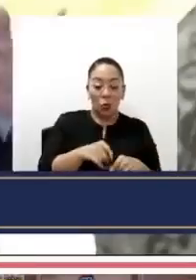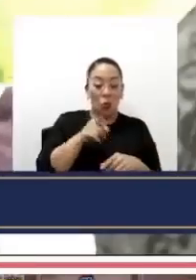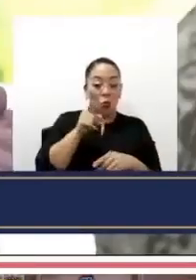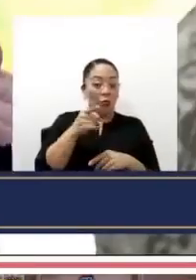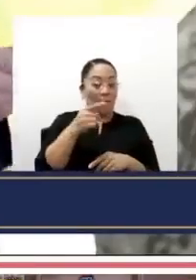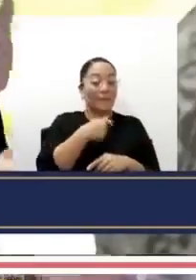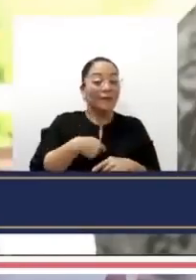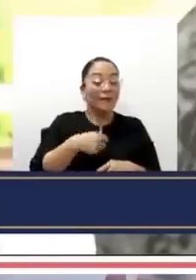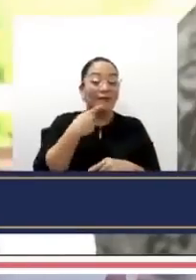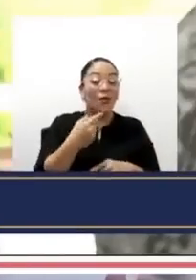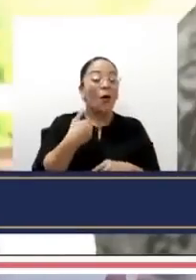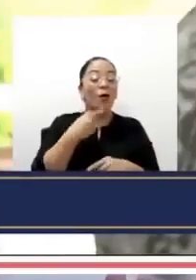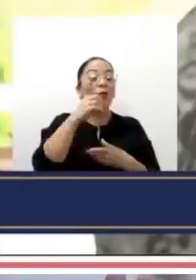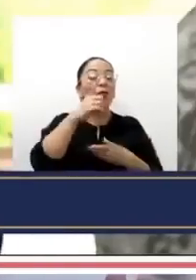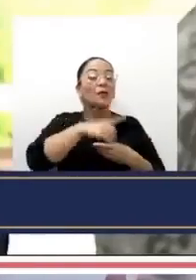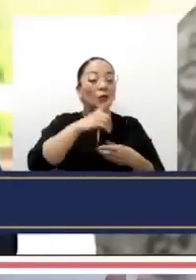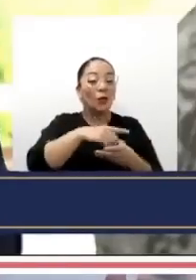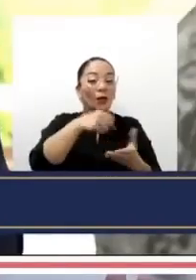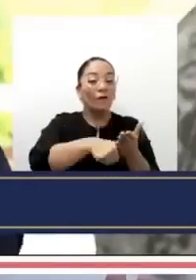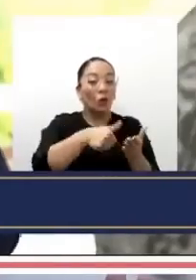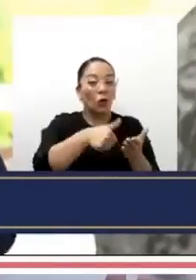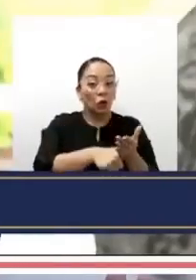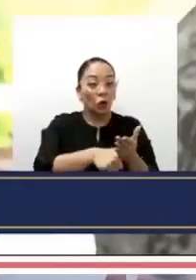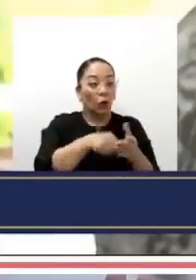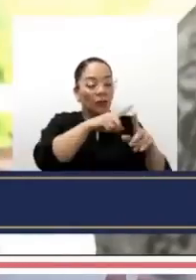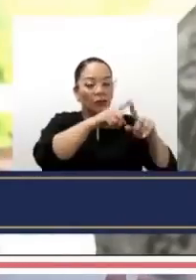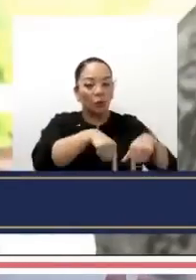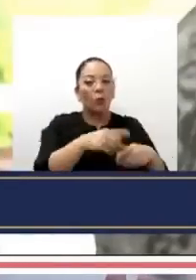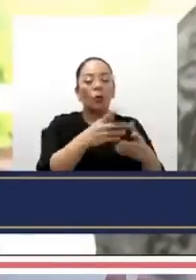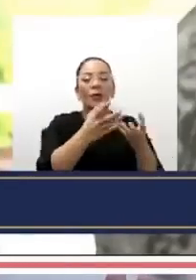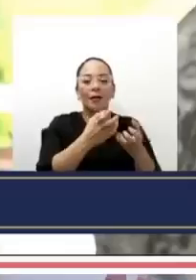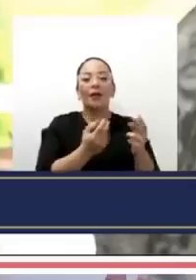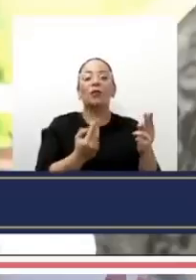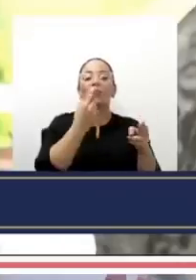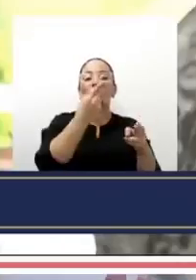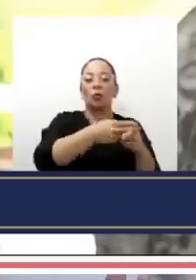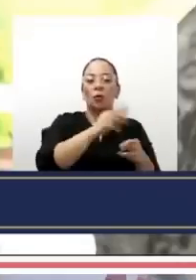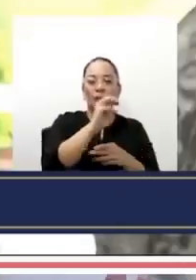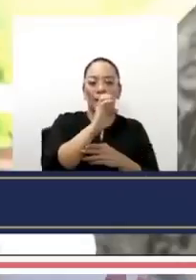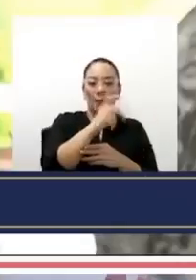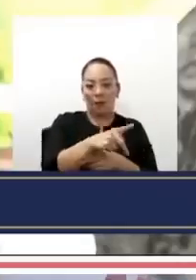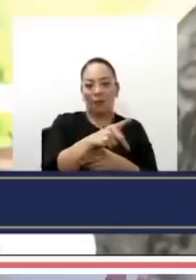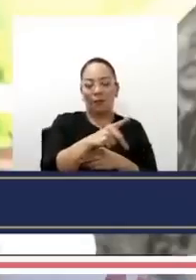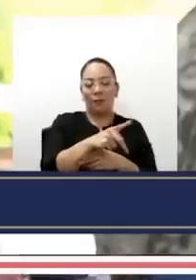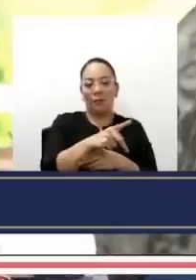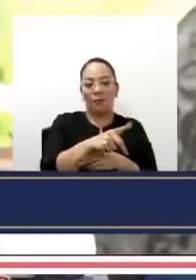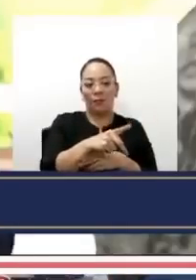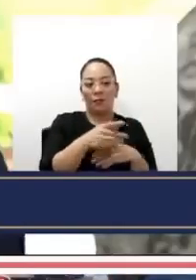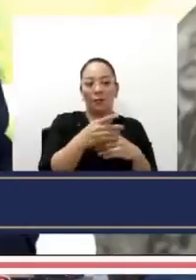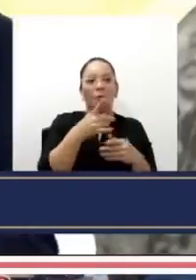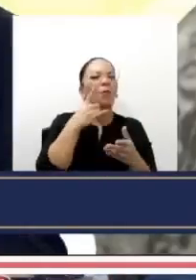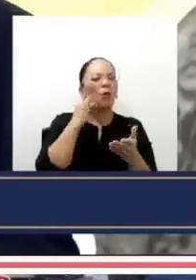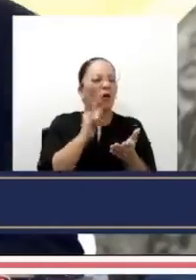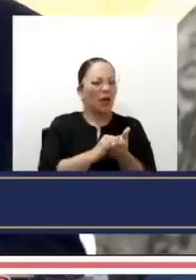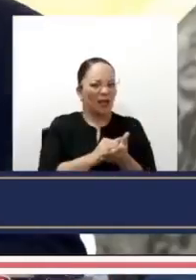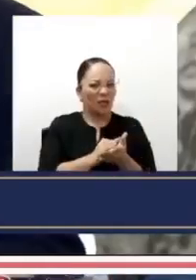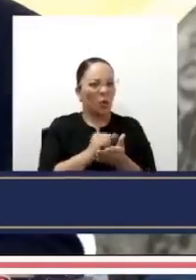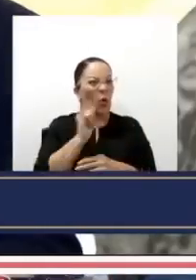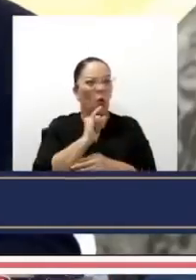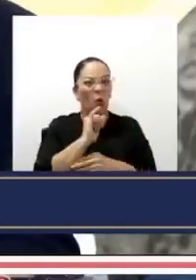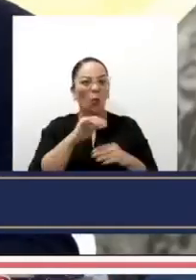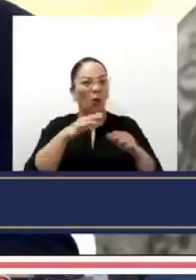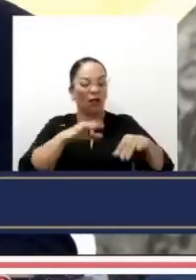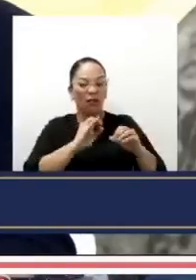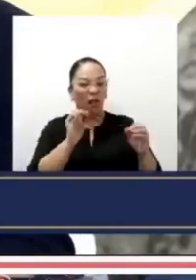había un diputado que había votado la censura porque quería que le hicieran un nombramiento en el MEP y que por eso, como no le habían hecho